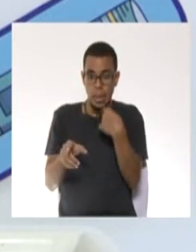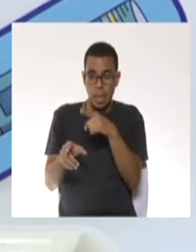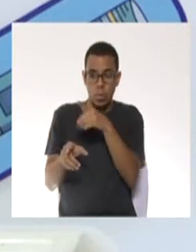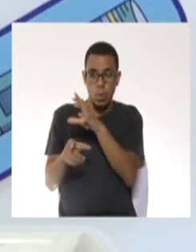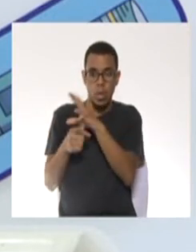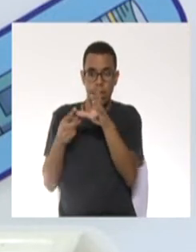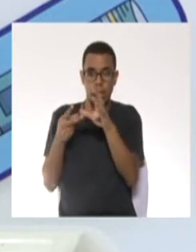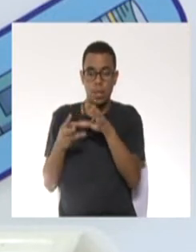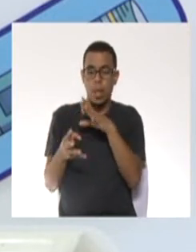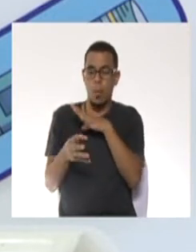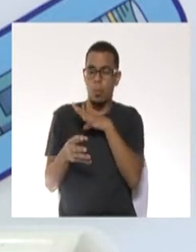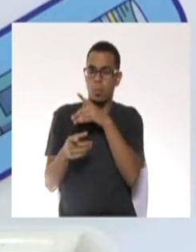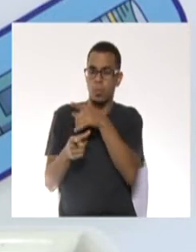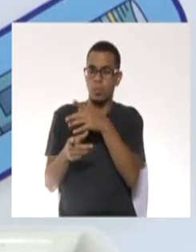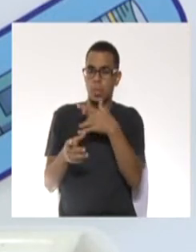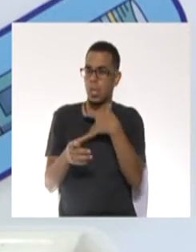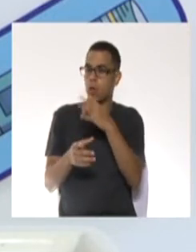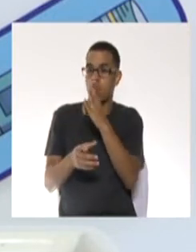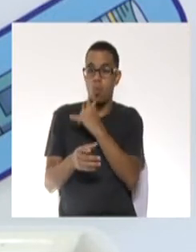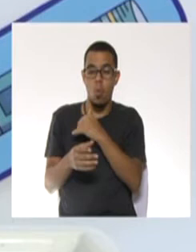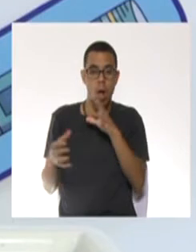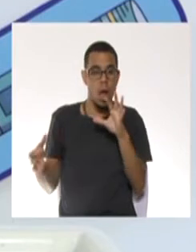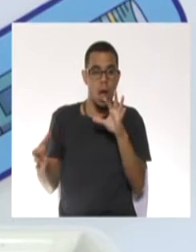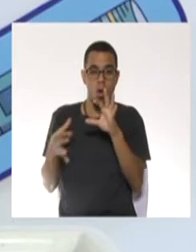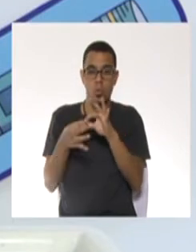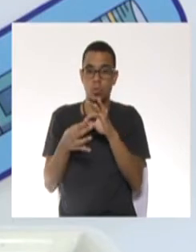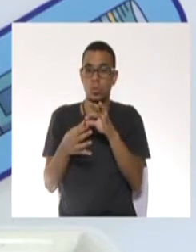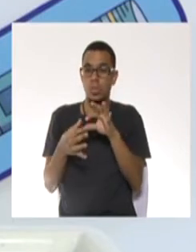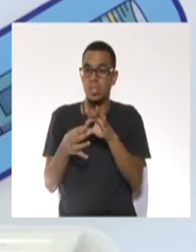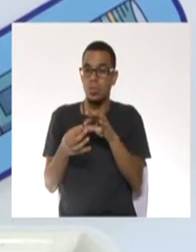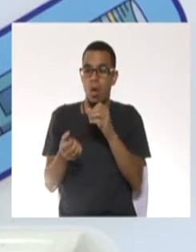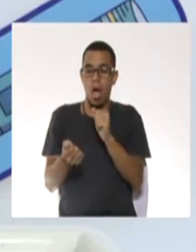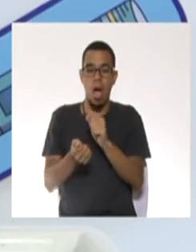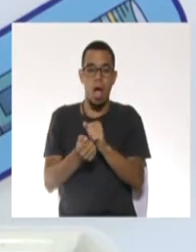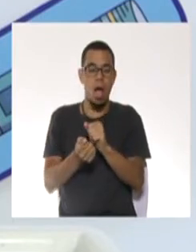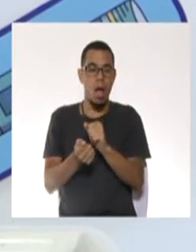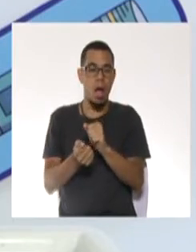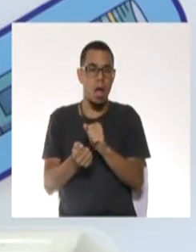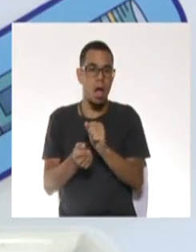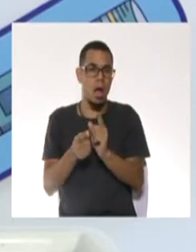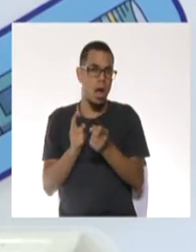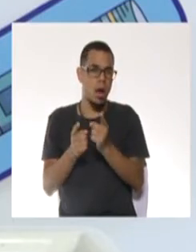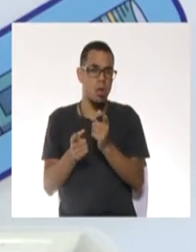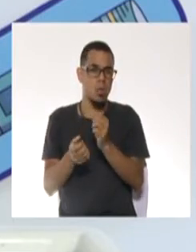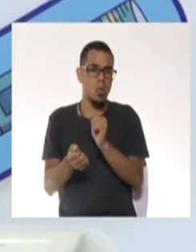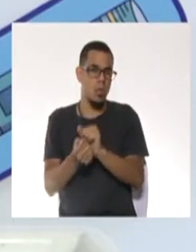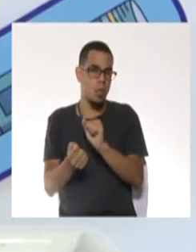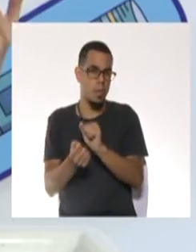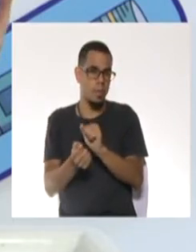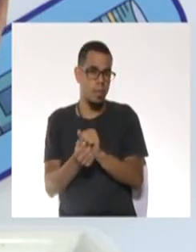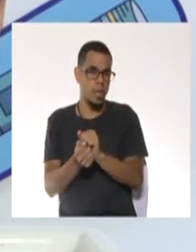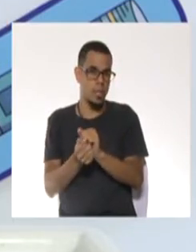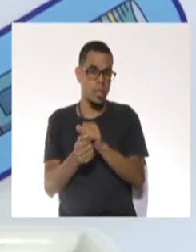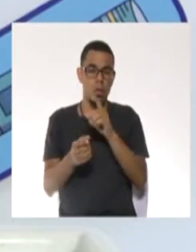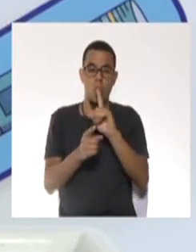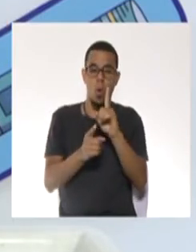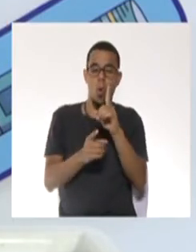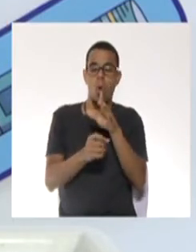propias que no reaccionan con los otros